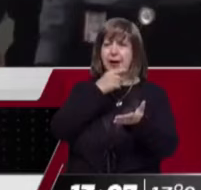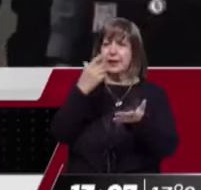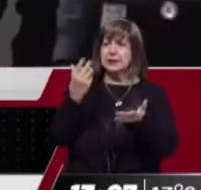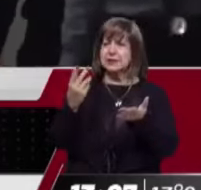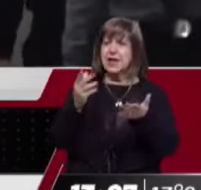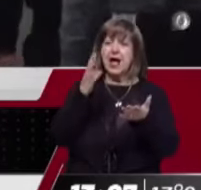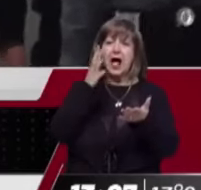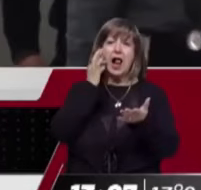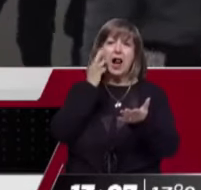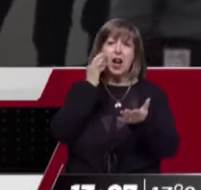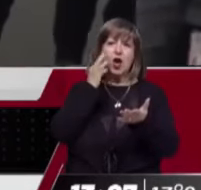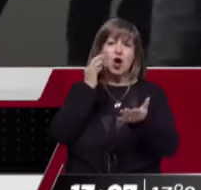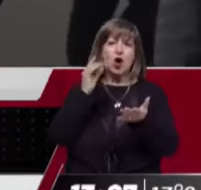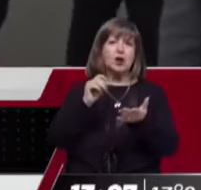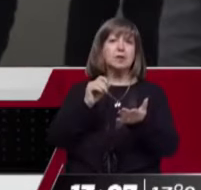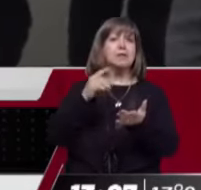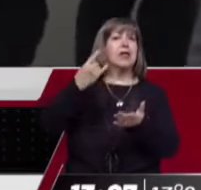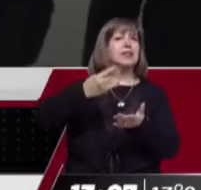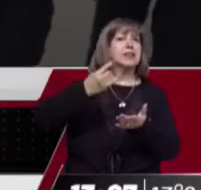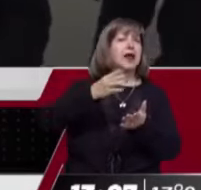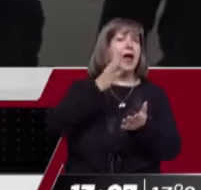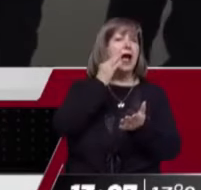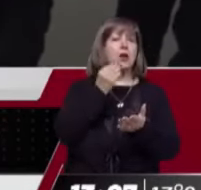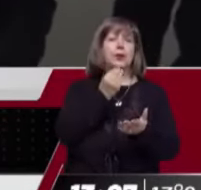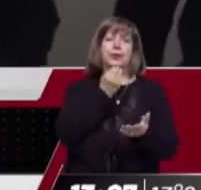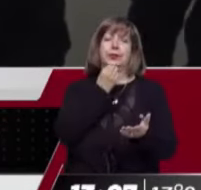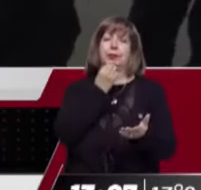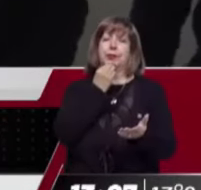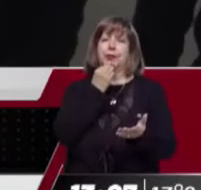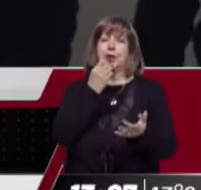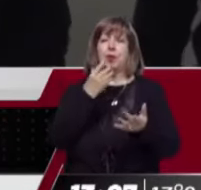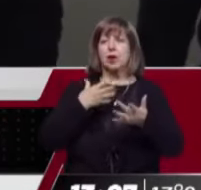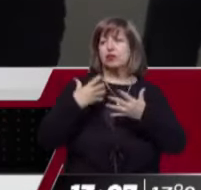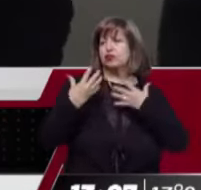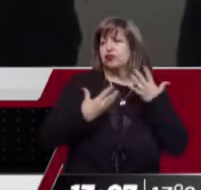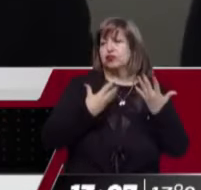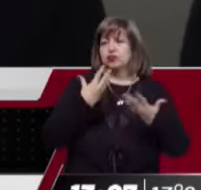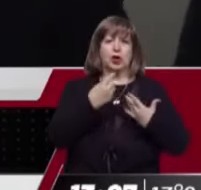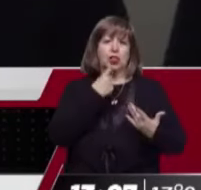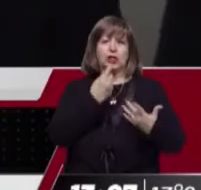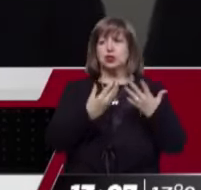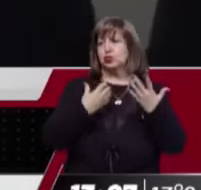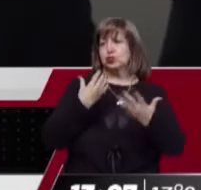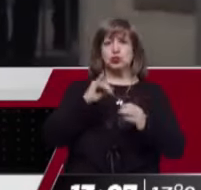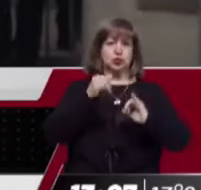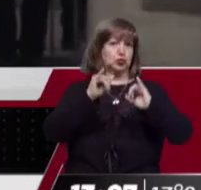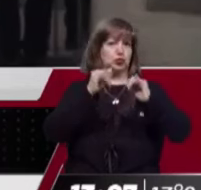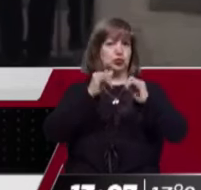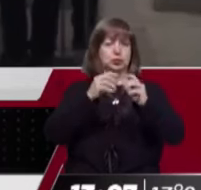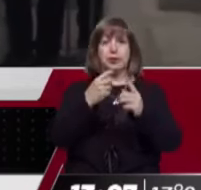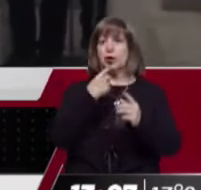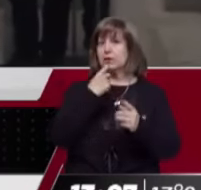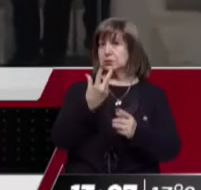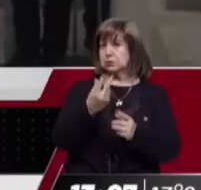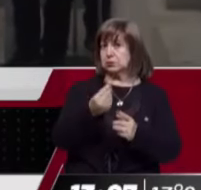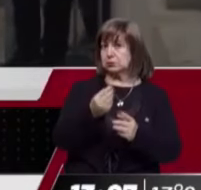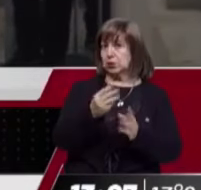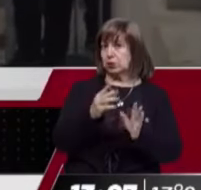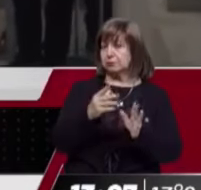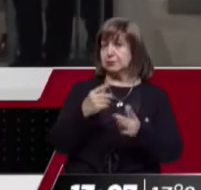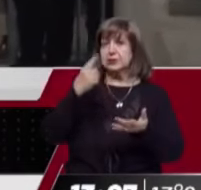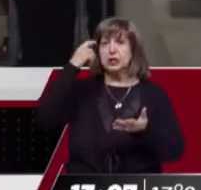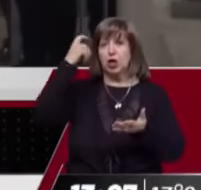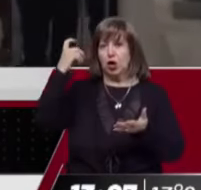del MMPI2, un alto nivel de simulación por parte de la señora Verónica Macías. Otro de los resultados también contundentes